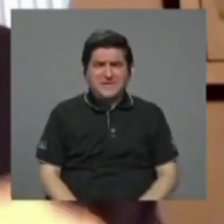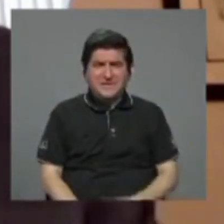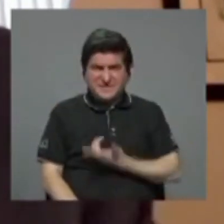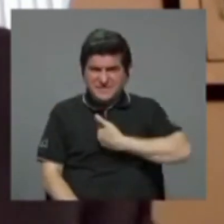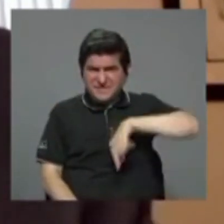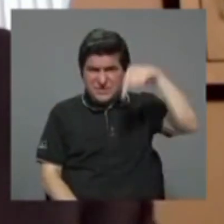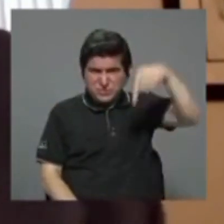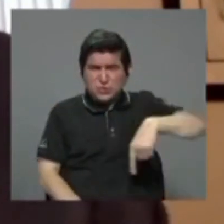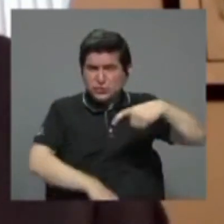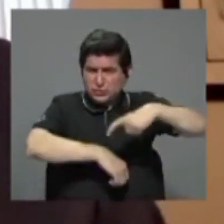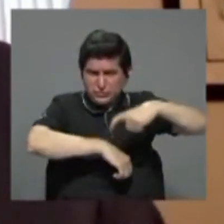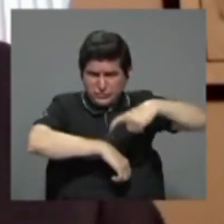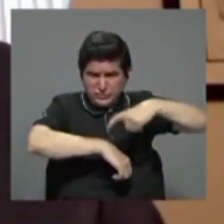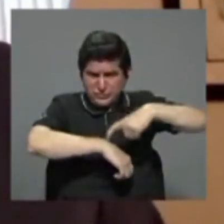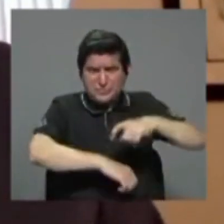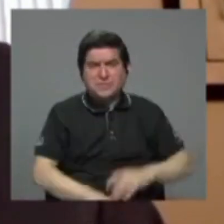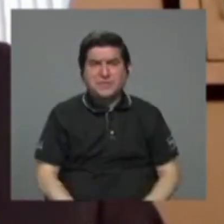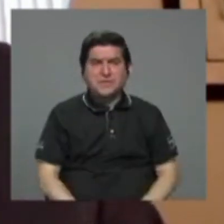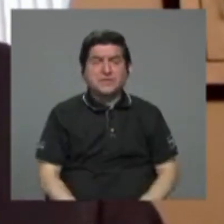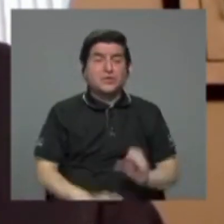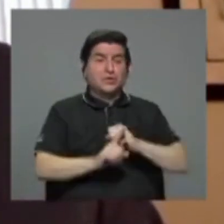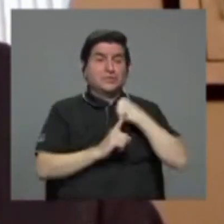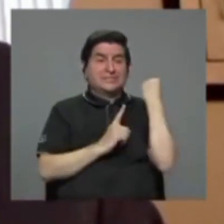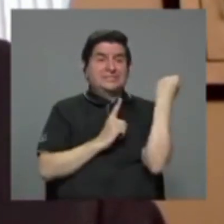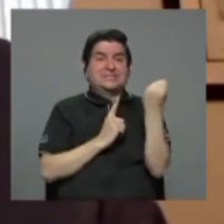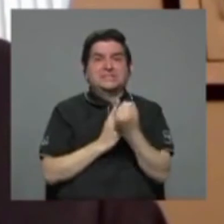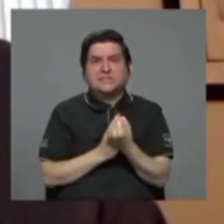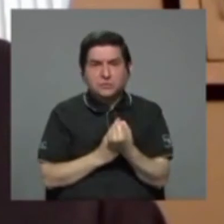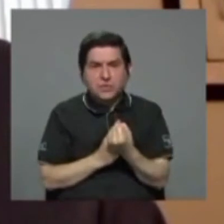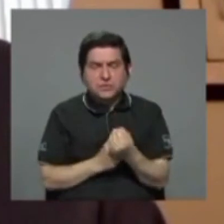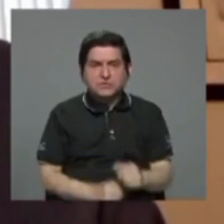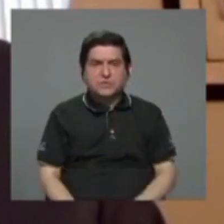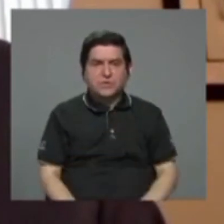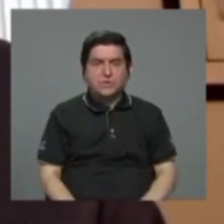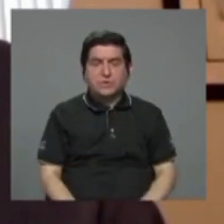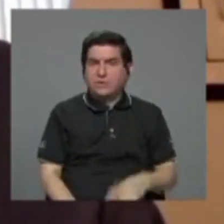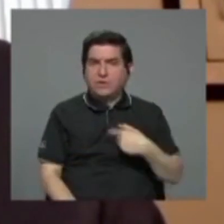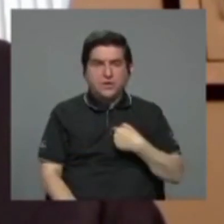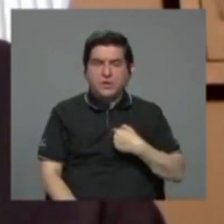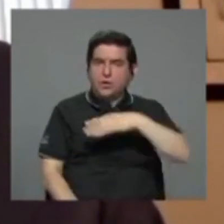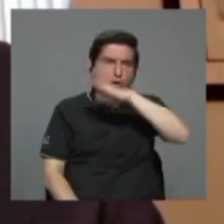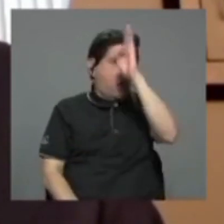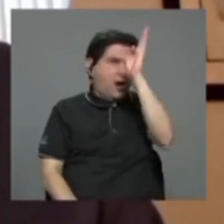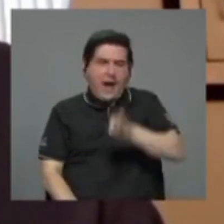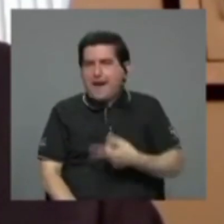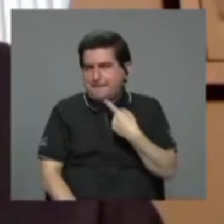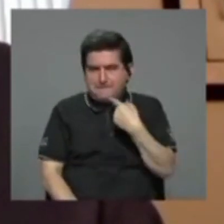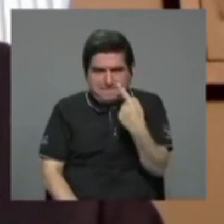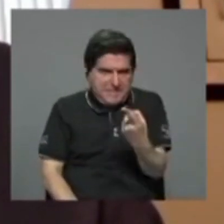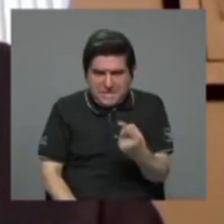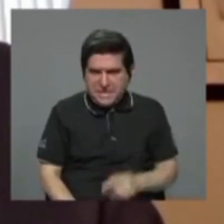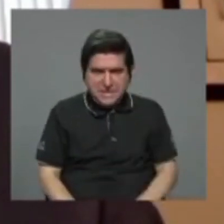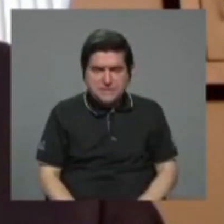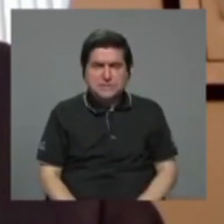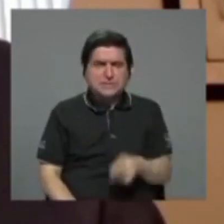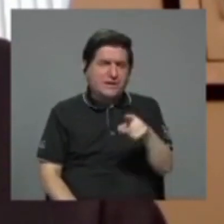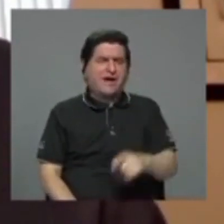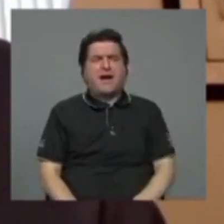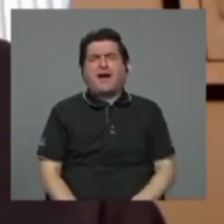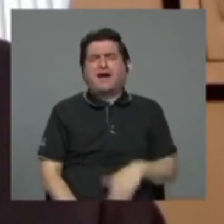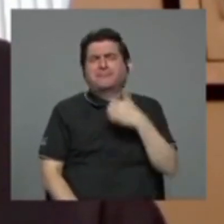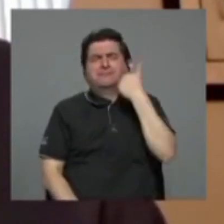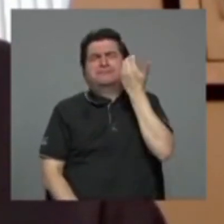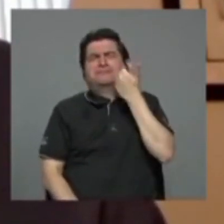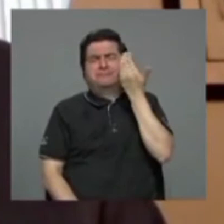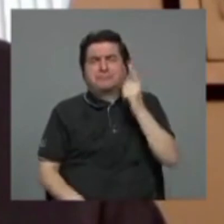en este momento en una situación que no me atrevo jamás a decir que sea holgada, pero